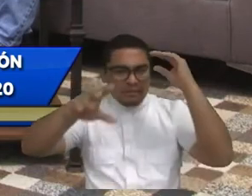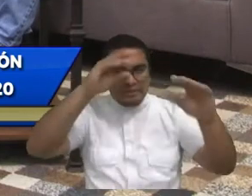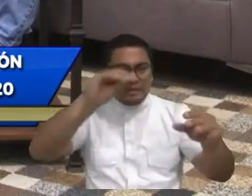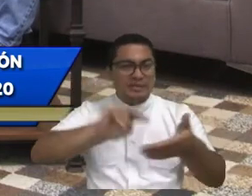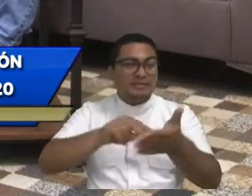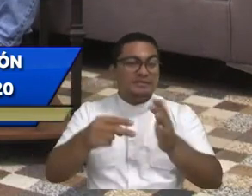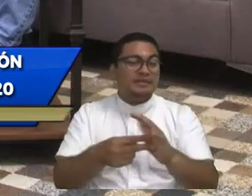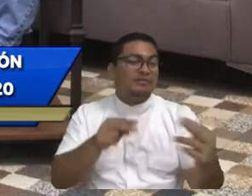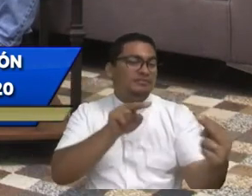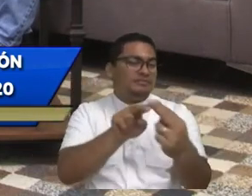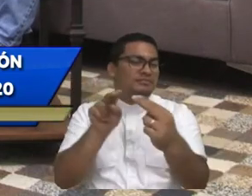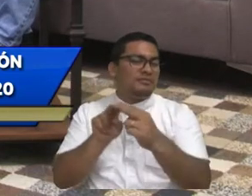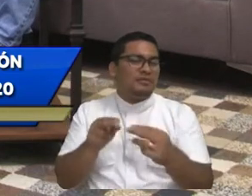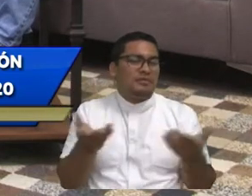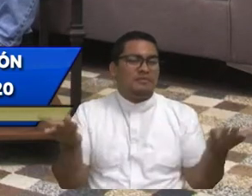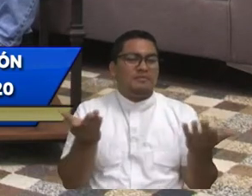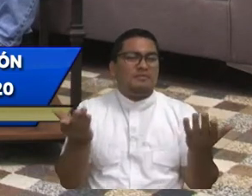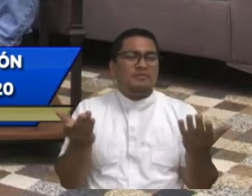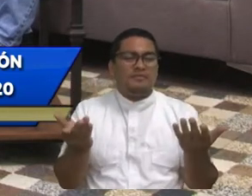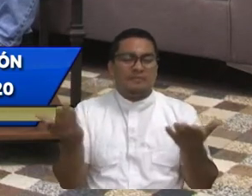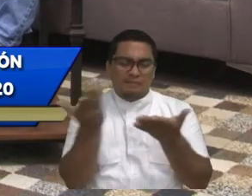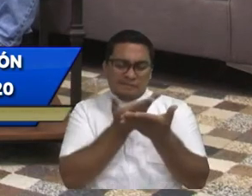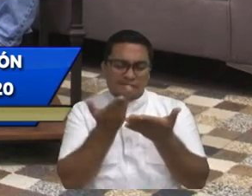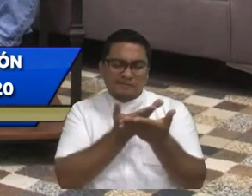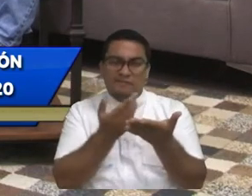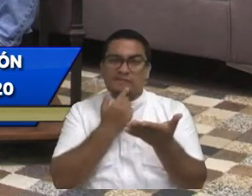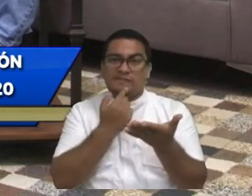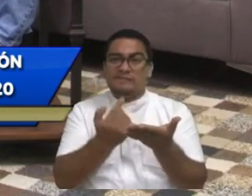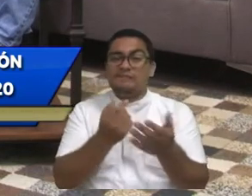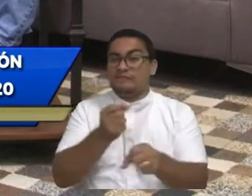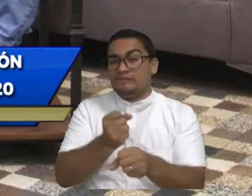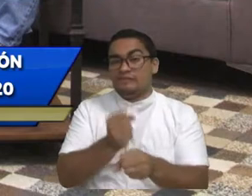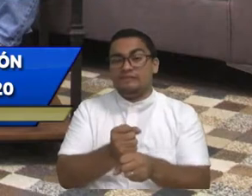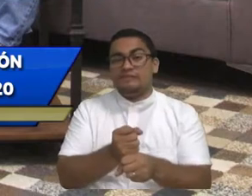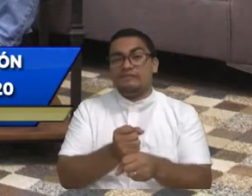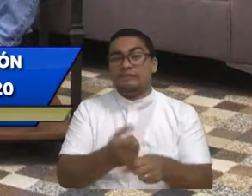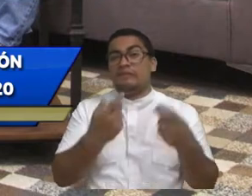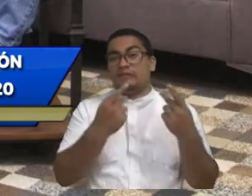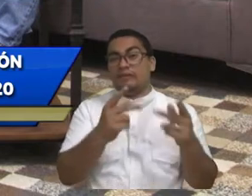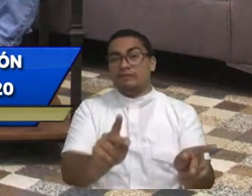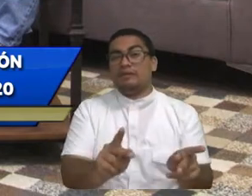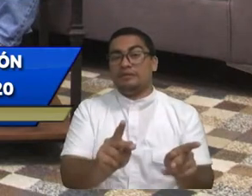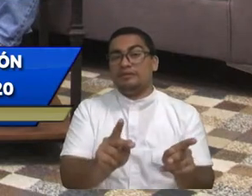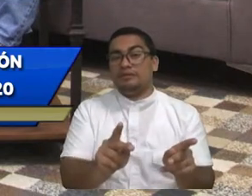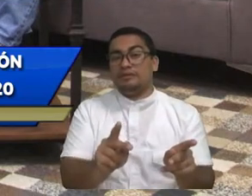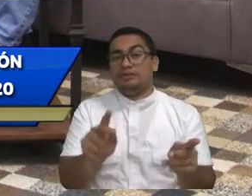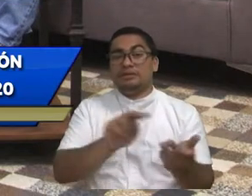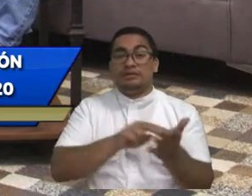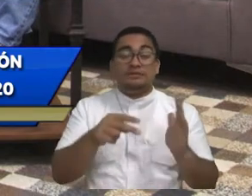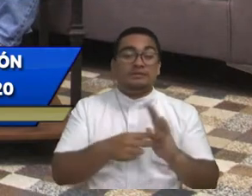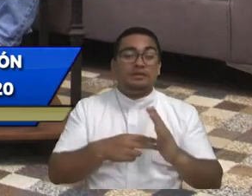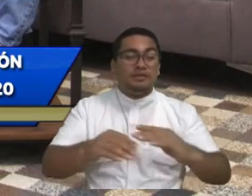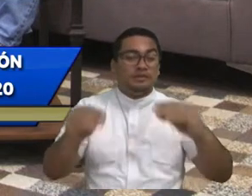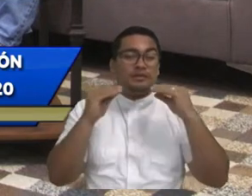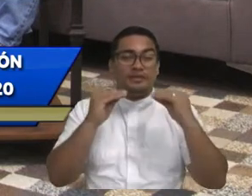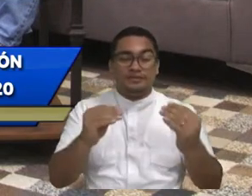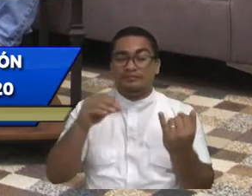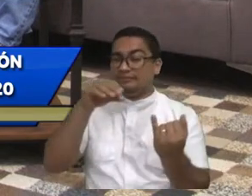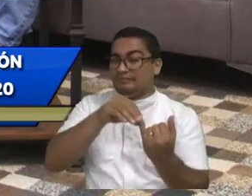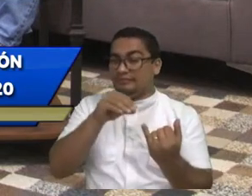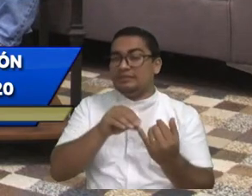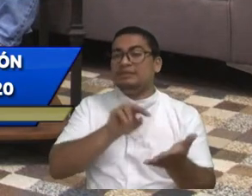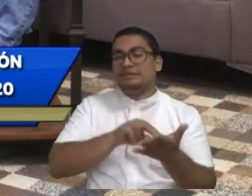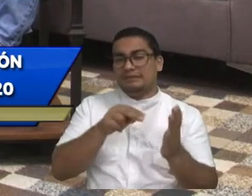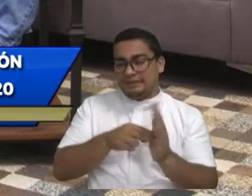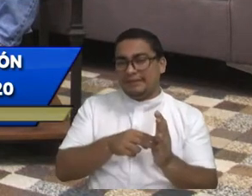vínculo con una profesión en el mundo laboral pero desde el punto de vista de la educación técnica es ese nivel intermedio